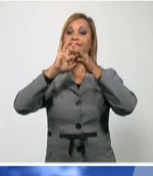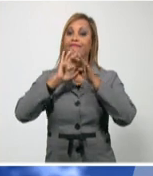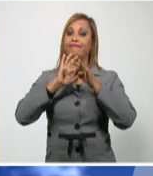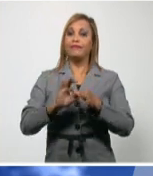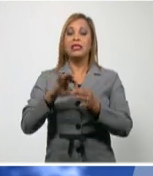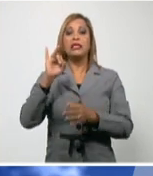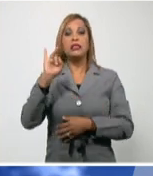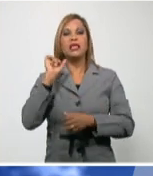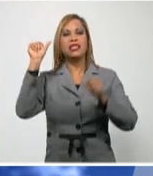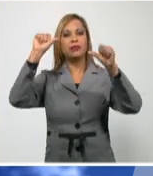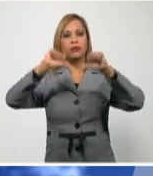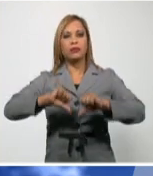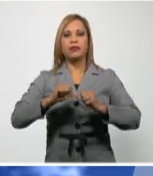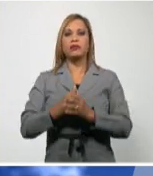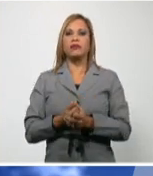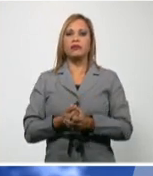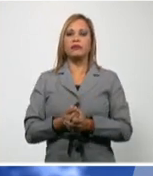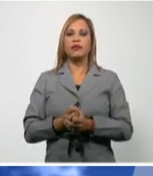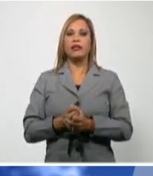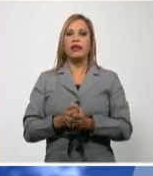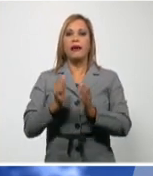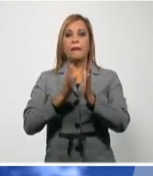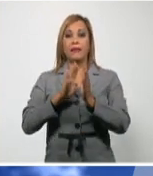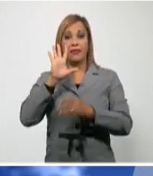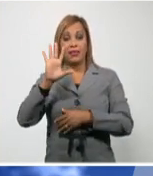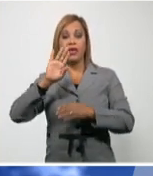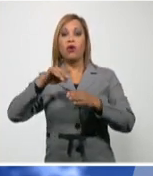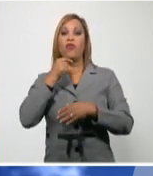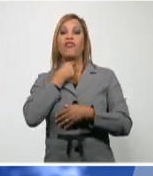7 en estado crítico. Este 5 de enero se lamentó el